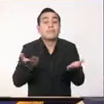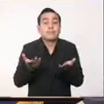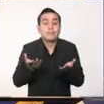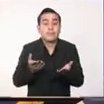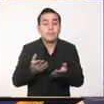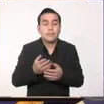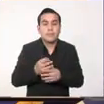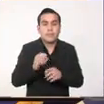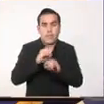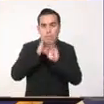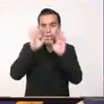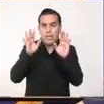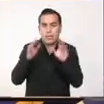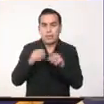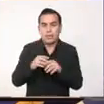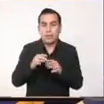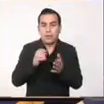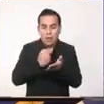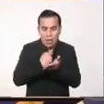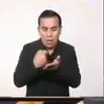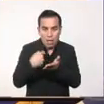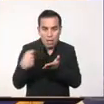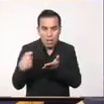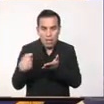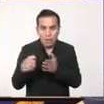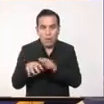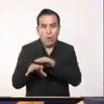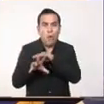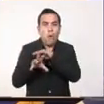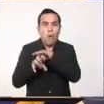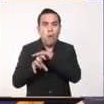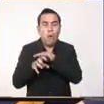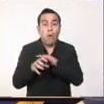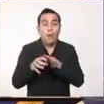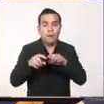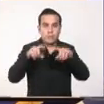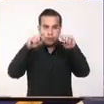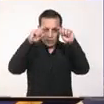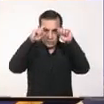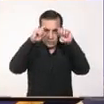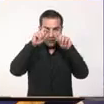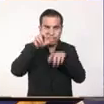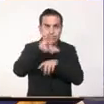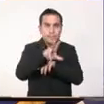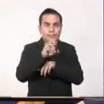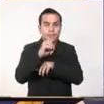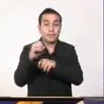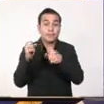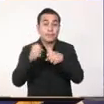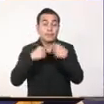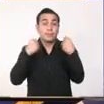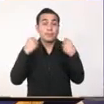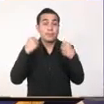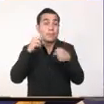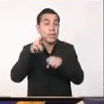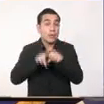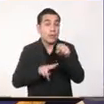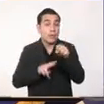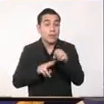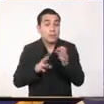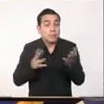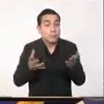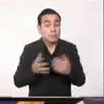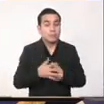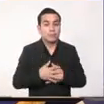jurídico. Ahí estaba él, avalando todas las corrupciones de Tony Saca, que por lo menos fueron 300 millones de dólares, sino que fueron mucho más, y eso fue lo que